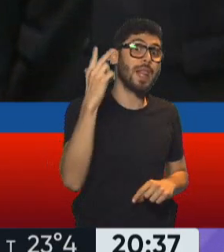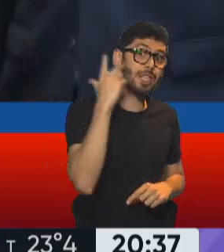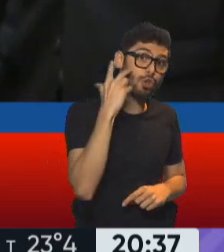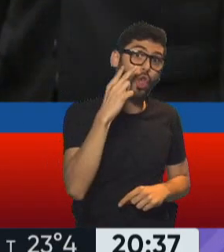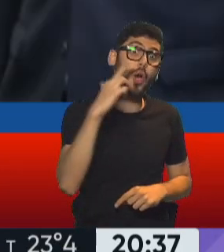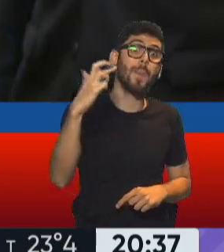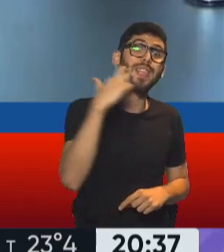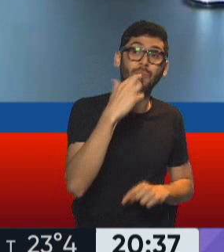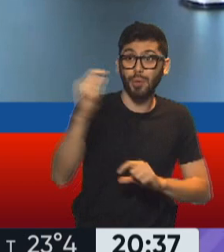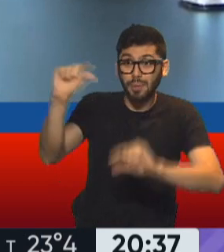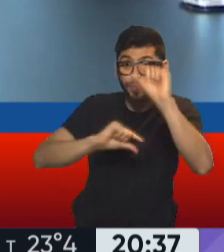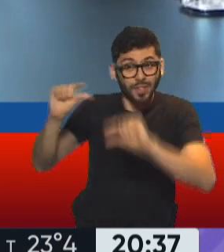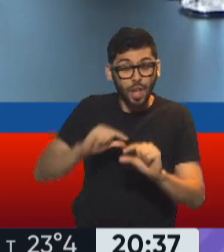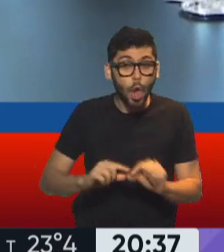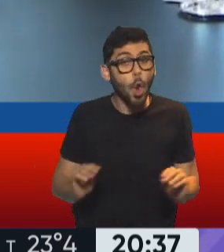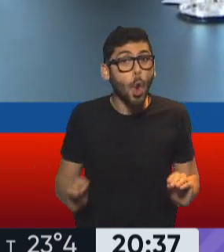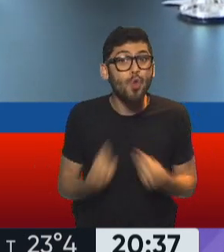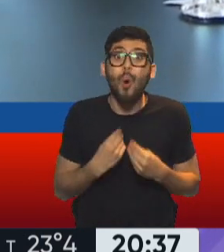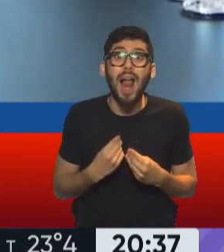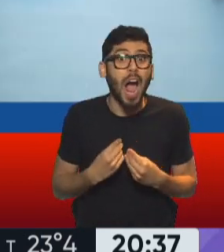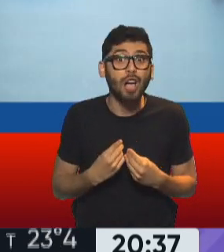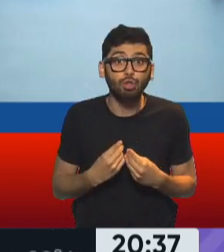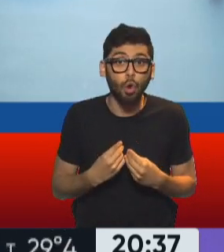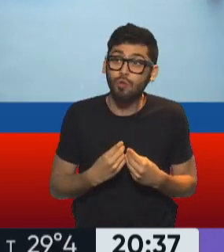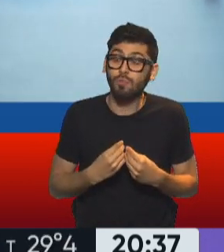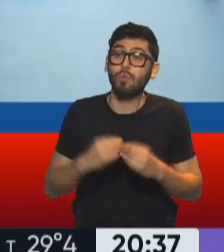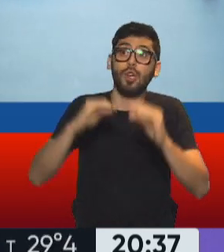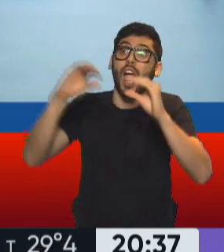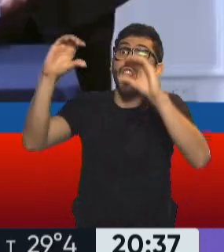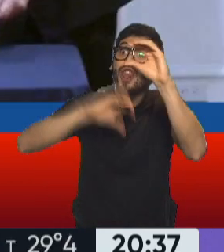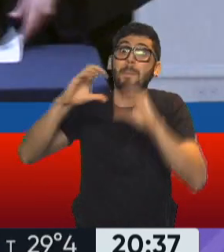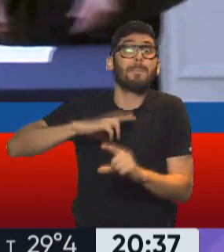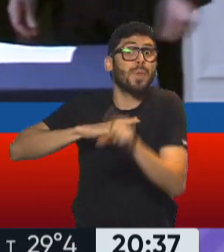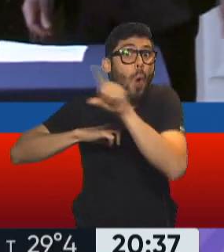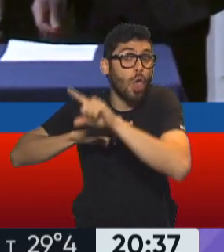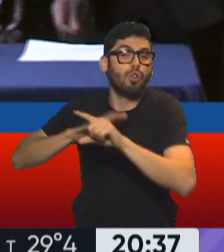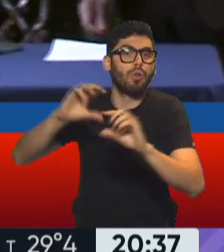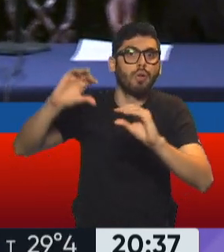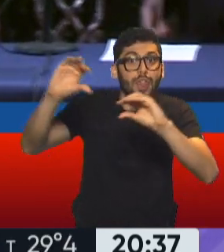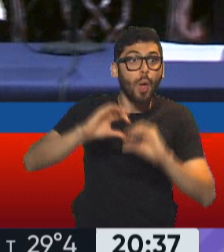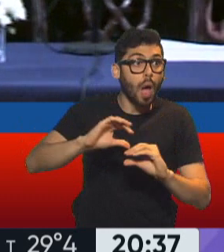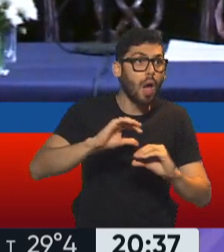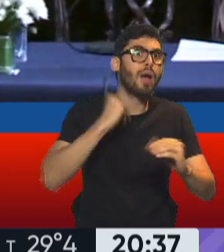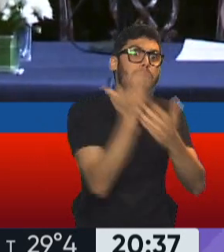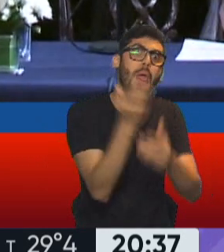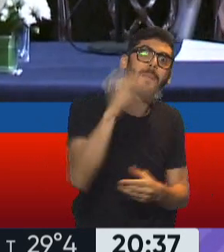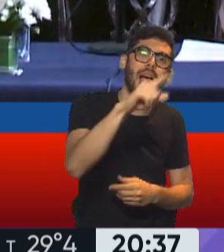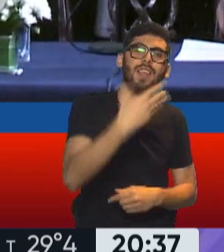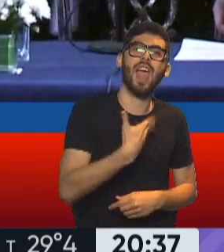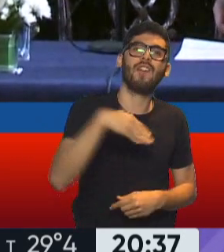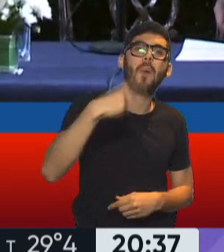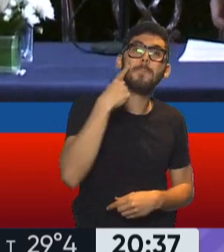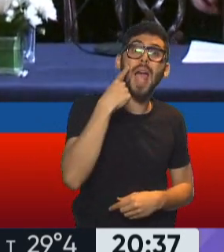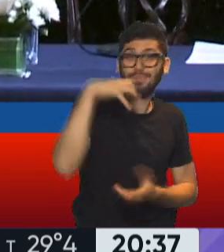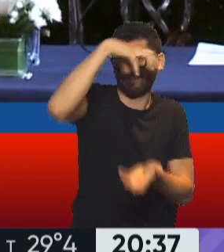no le alcanzó todo lo que endeudaron al país con el sector privado, fueron a pedir deuda del fondo, es decir, con un organismo